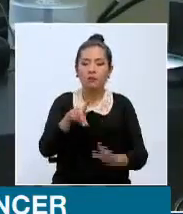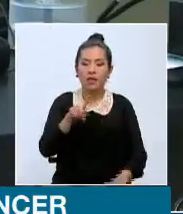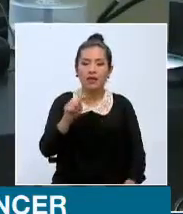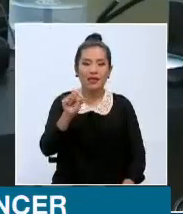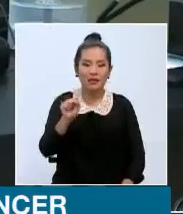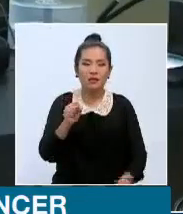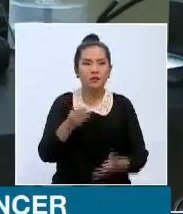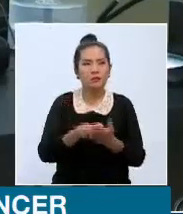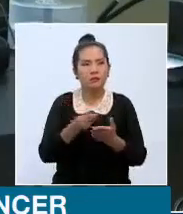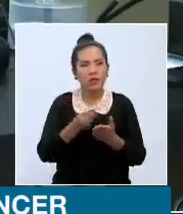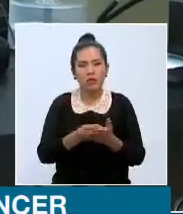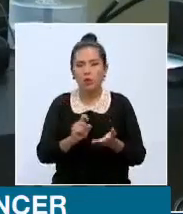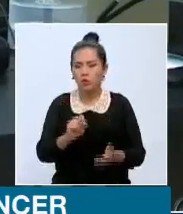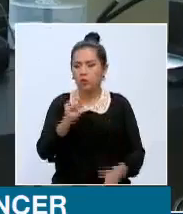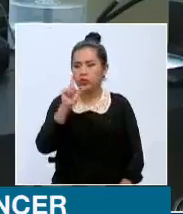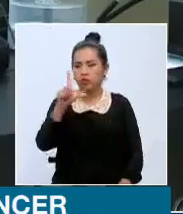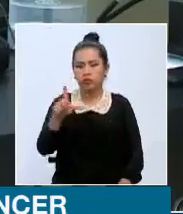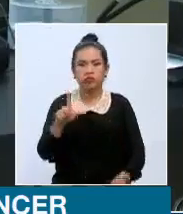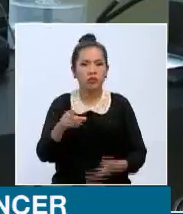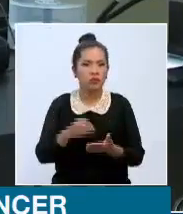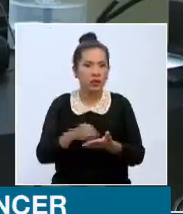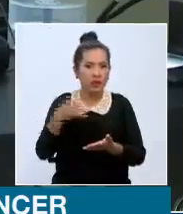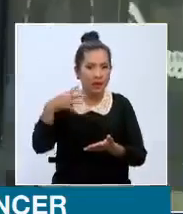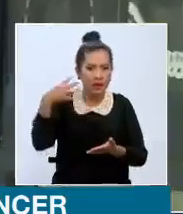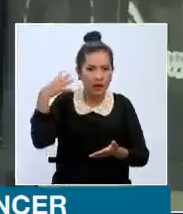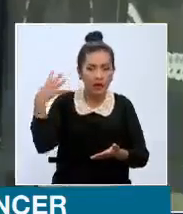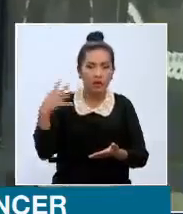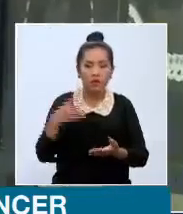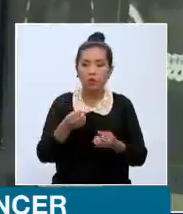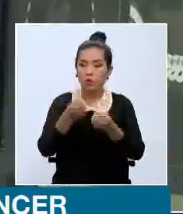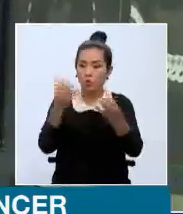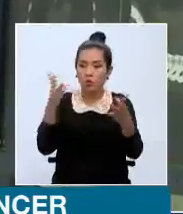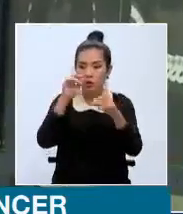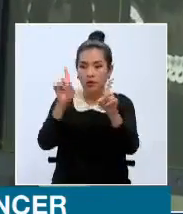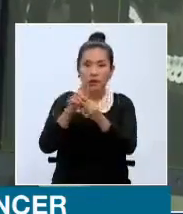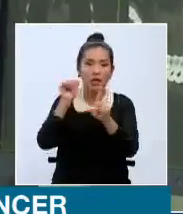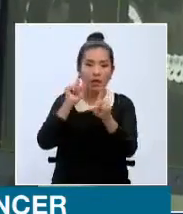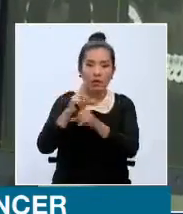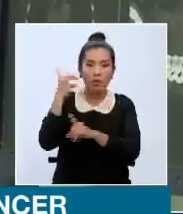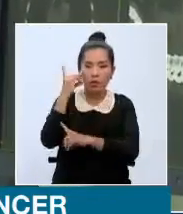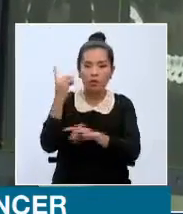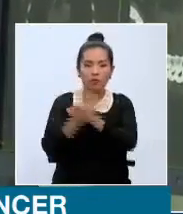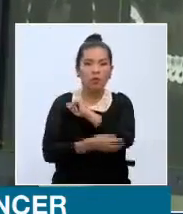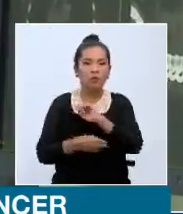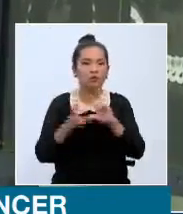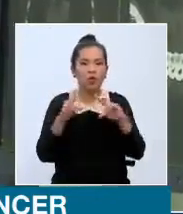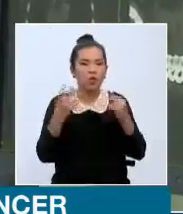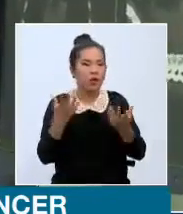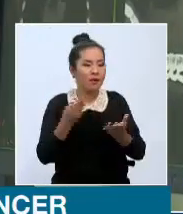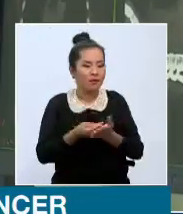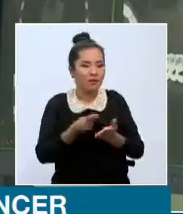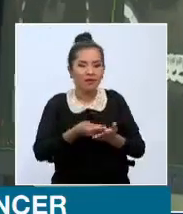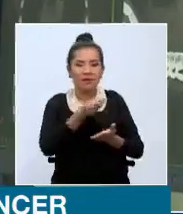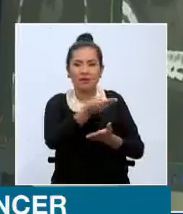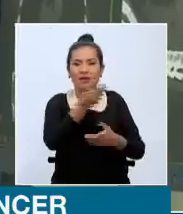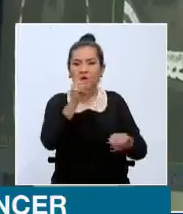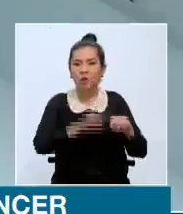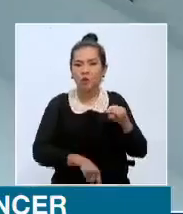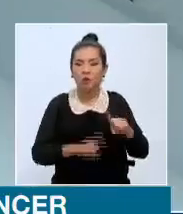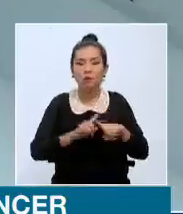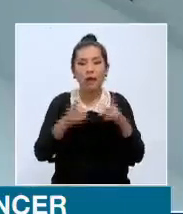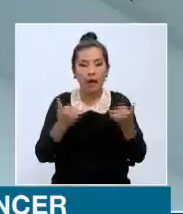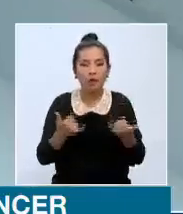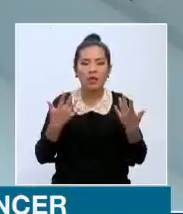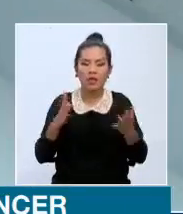son elevados los costos y muchos hermanos, hermanas bolivianas pues no tienen los montos para hacer, ahora